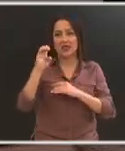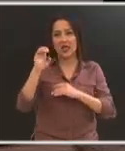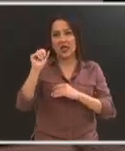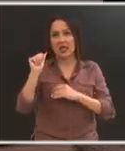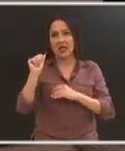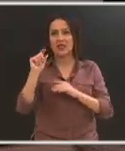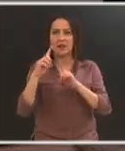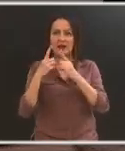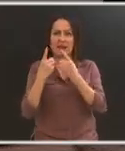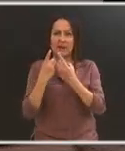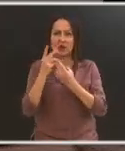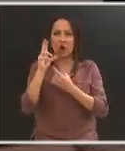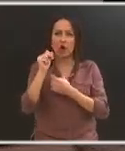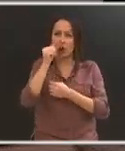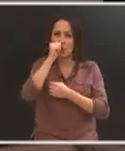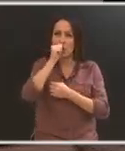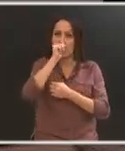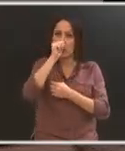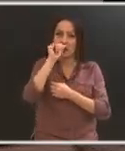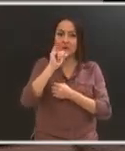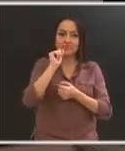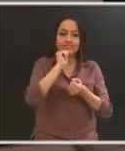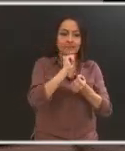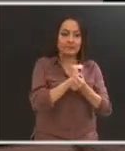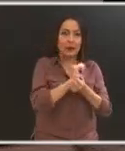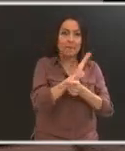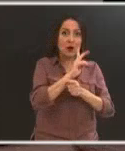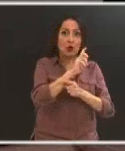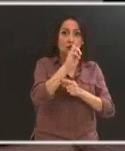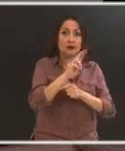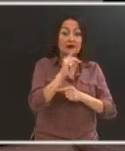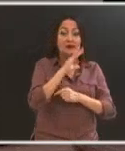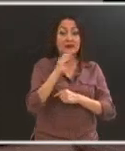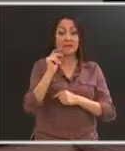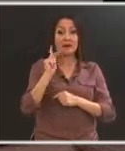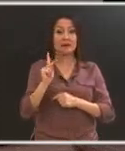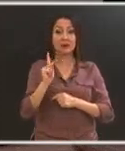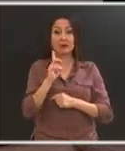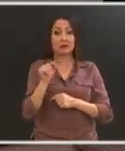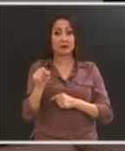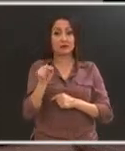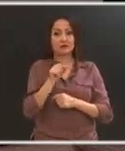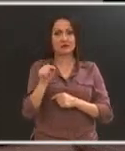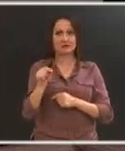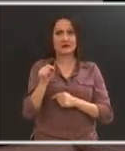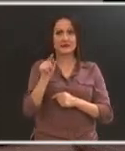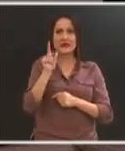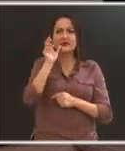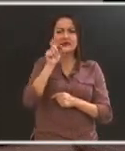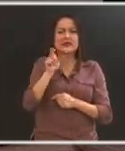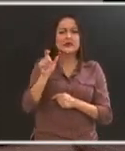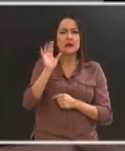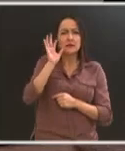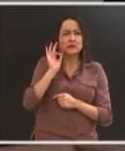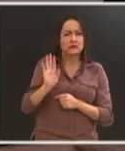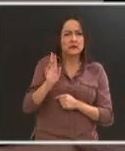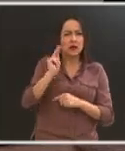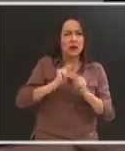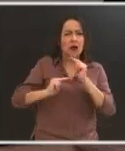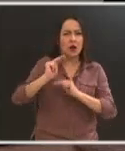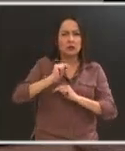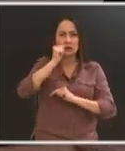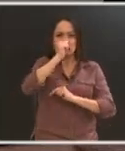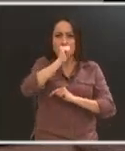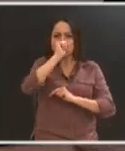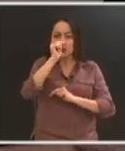3 funcionarios del Banco de Costa Rica y a un pastor evangélico, todos sospechosos de narcotráfico y de lavado de